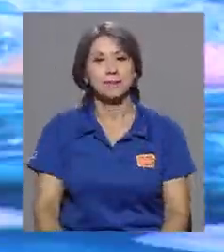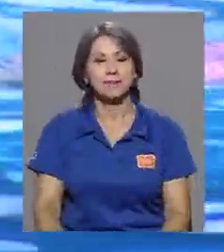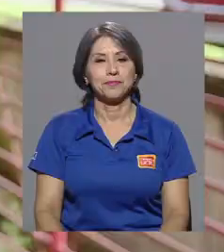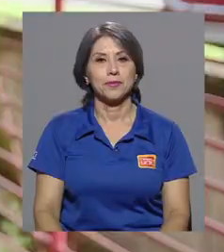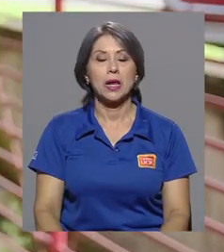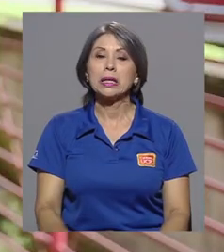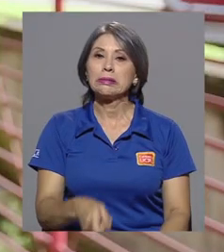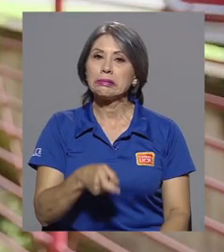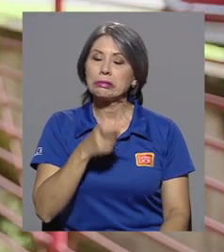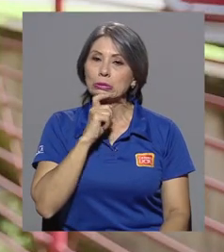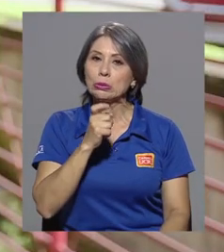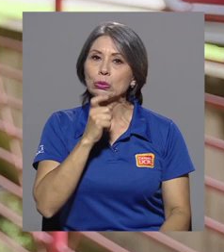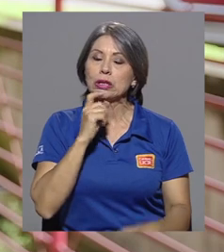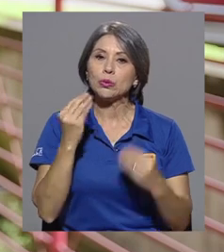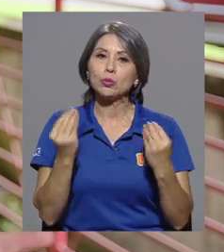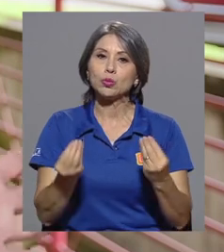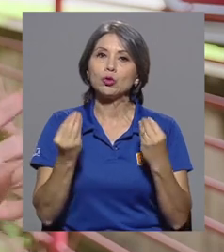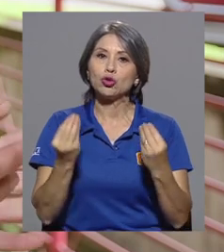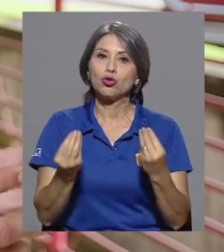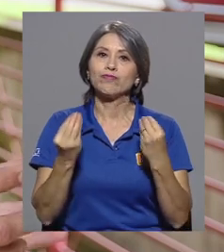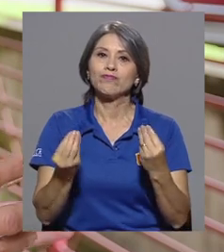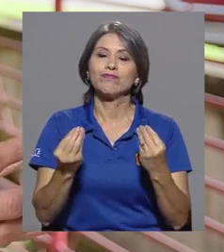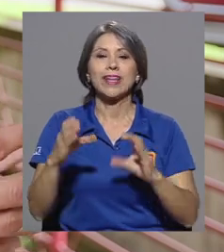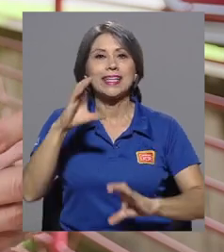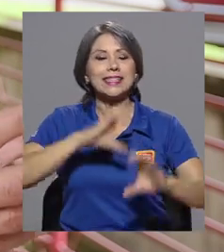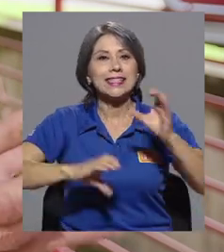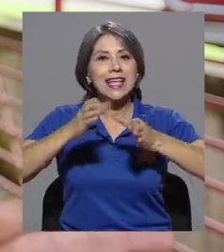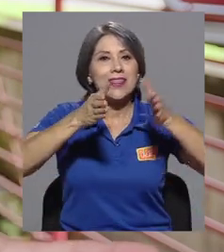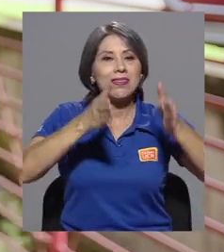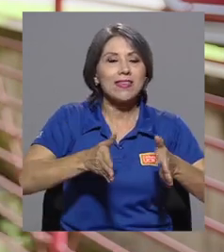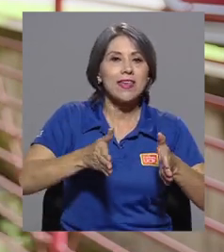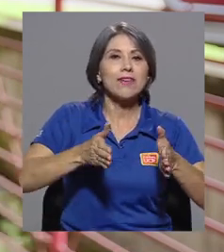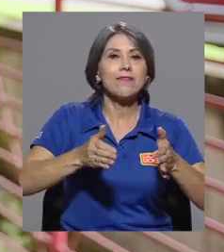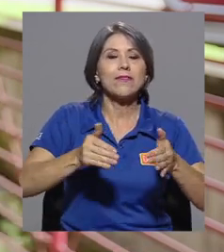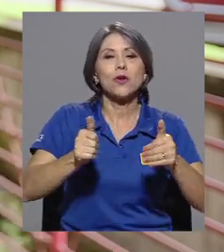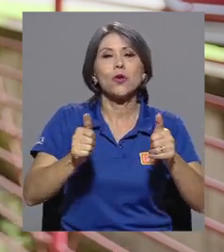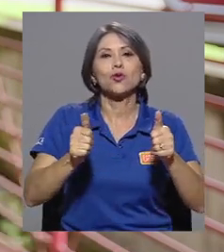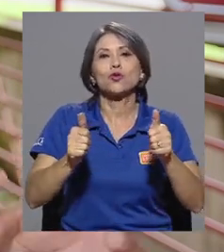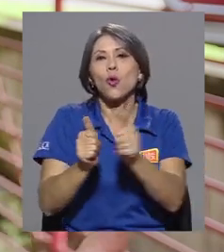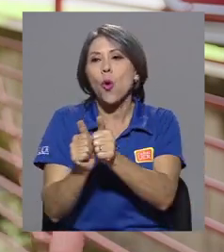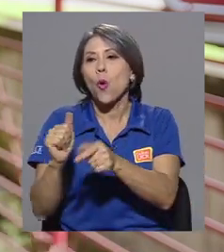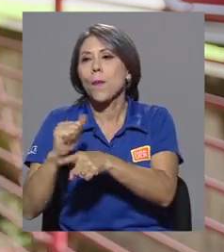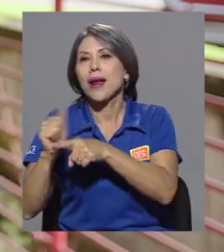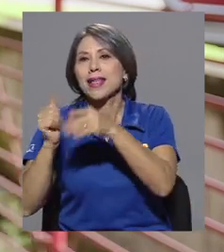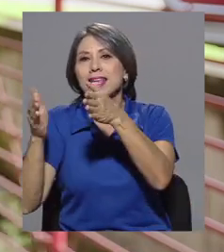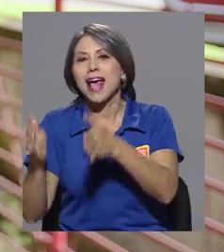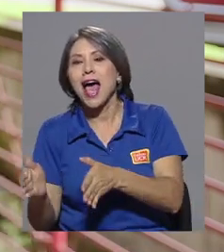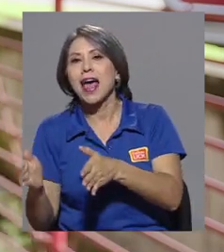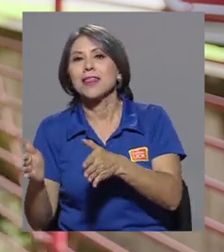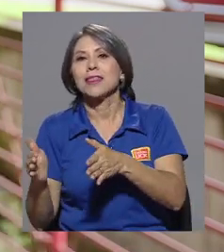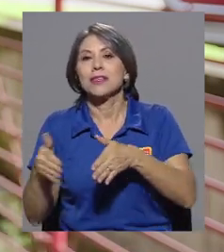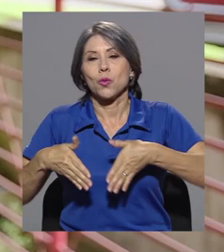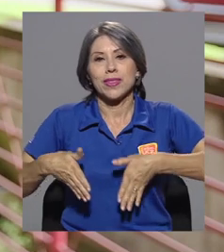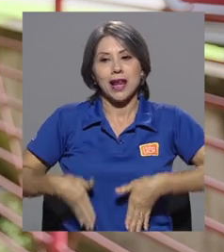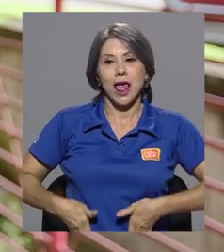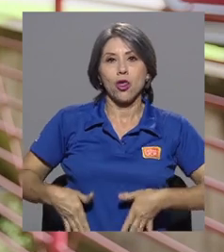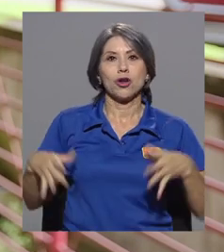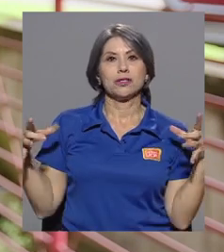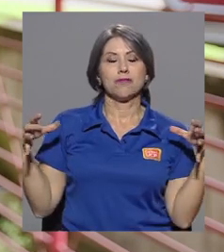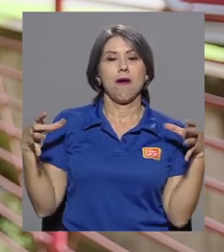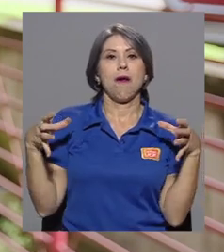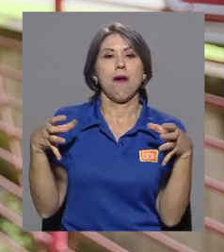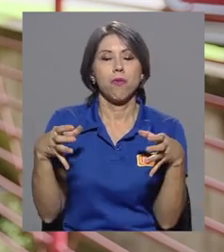Ha costado mucho de unir a los científicos con los practicantes o los entrenadores, por decirlo de alguna